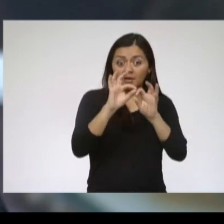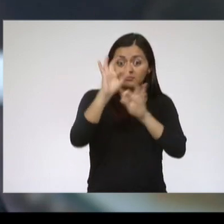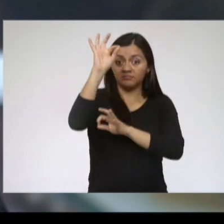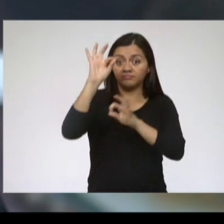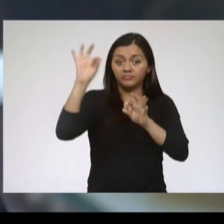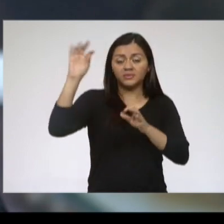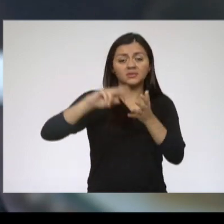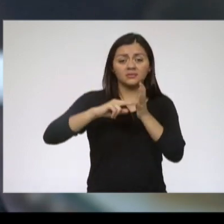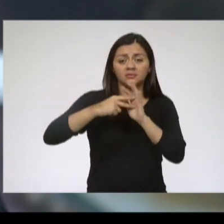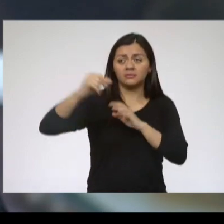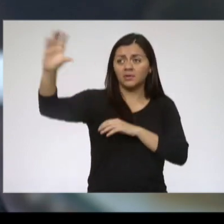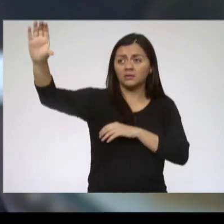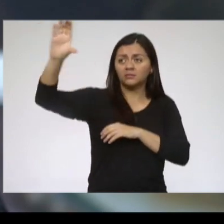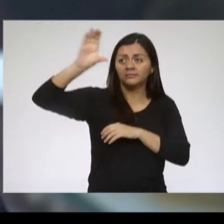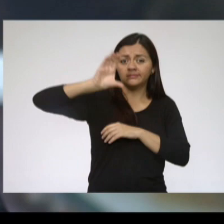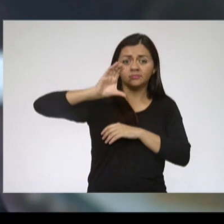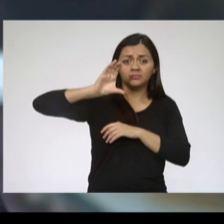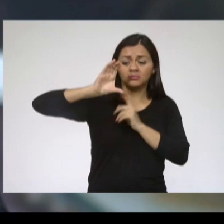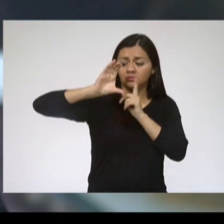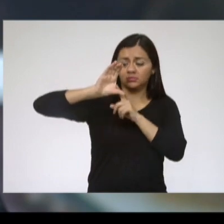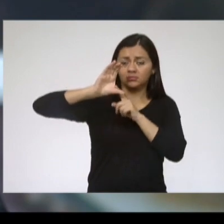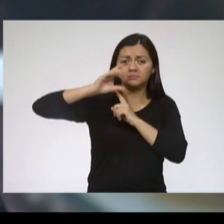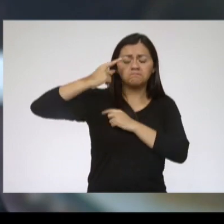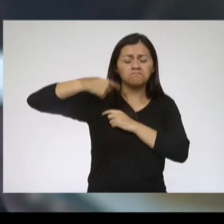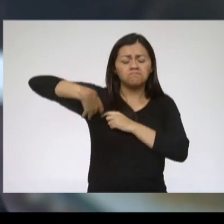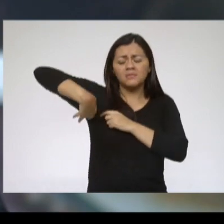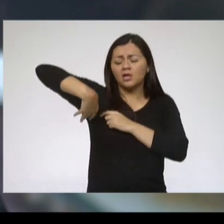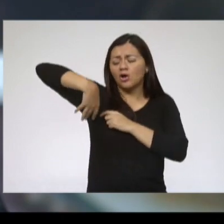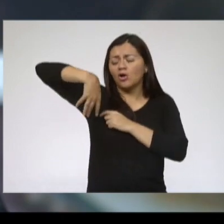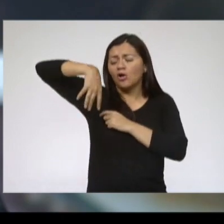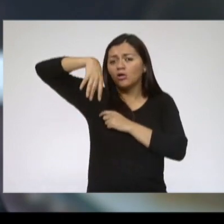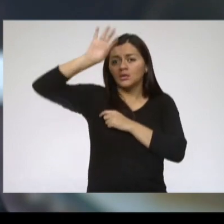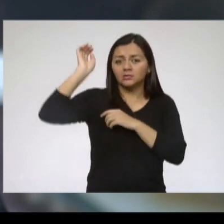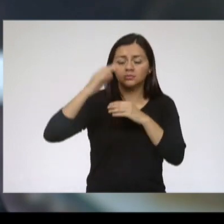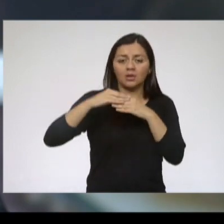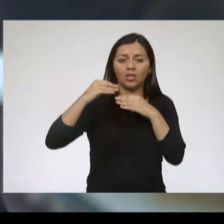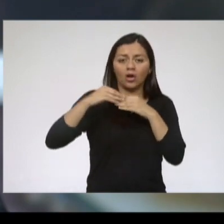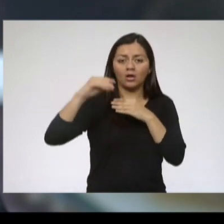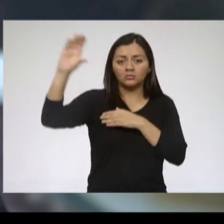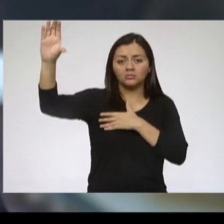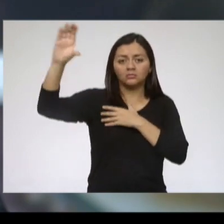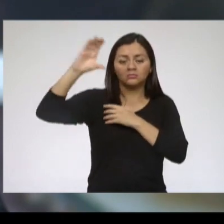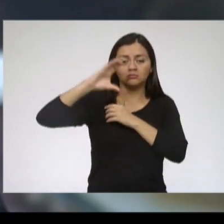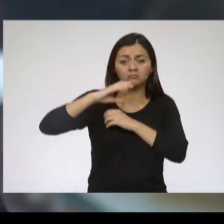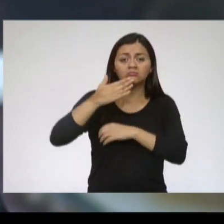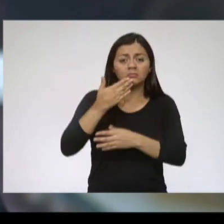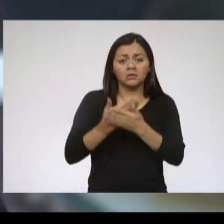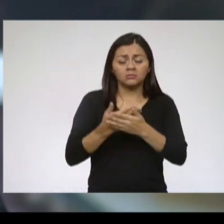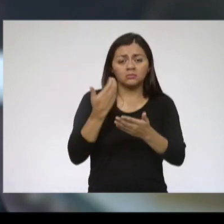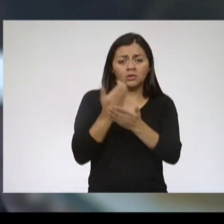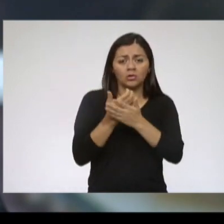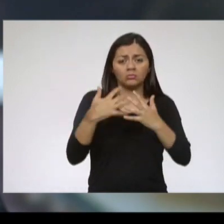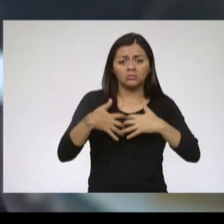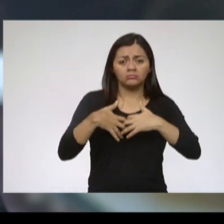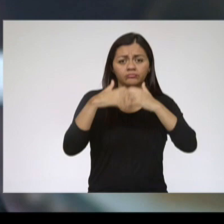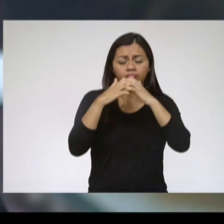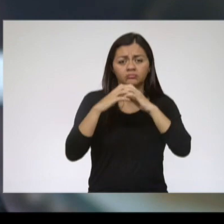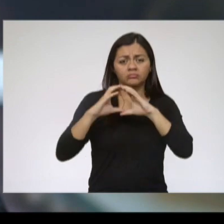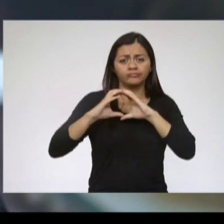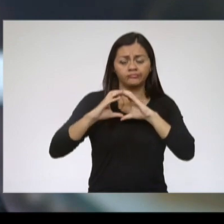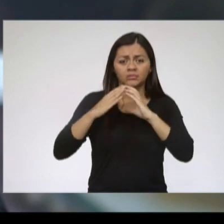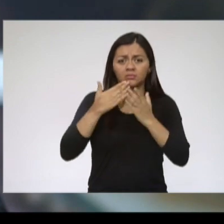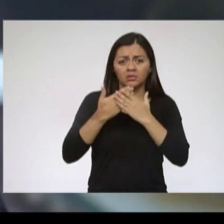remesas. O sea, los cientos de millones de dólares que llegan al Ecuador y que sostienen gran parte de la liquidez que